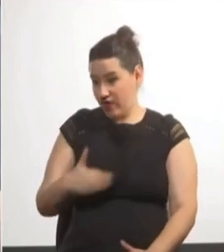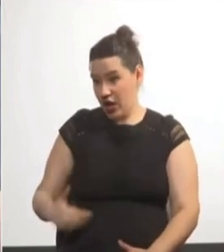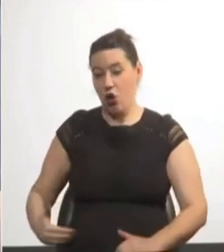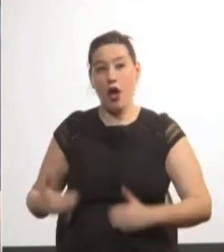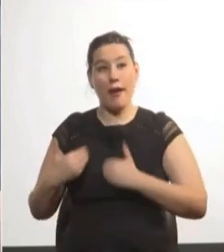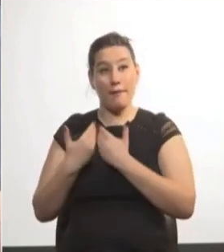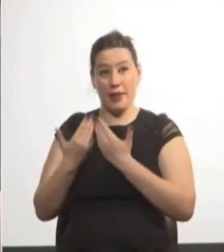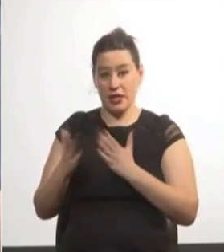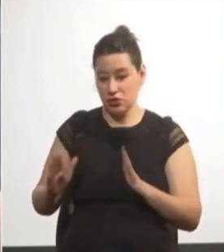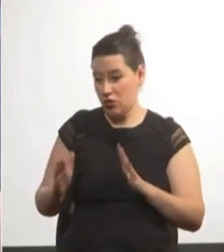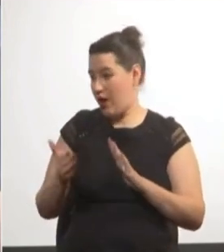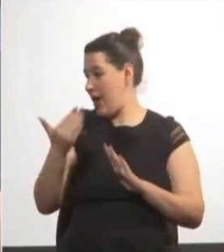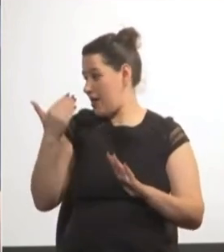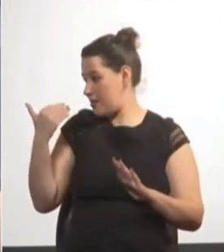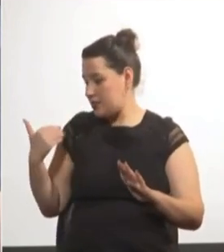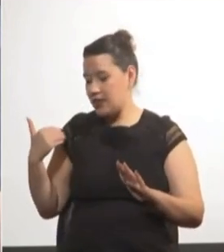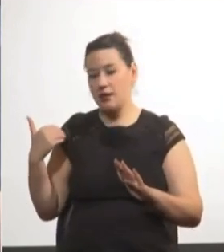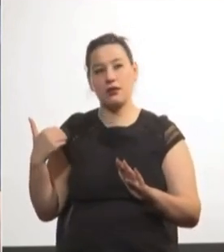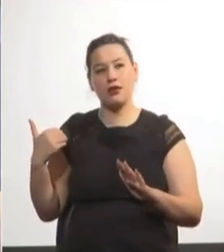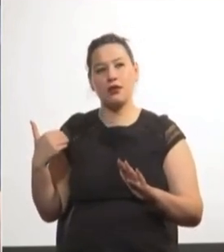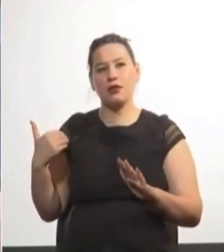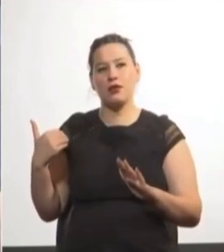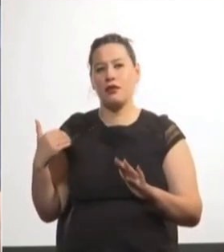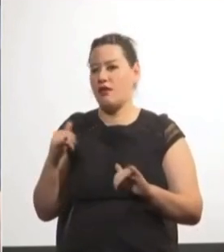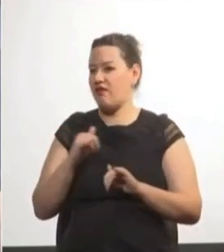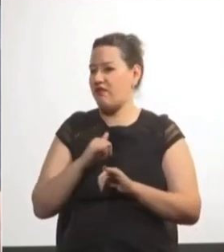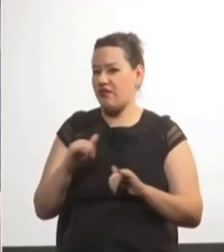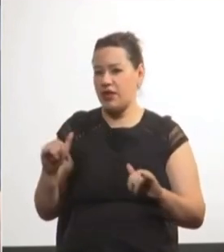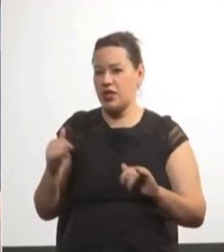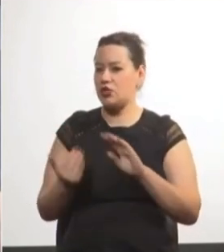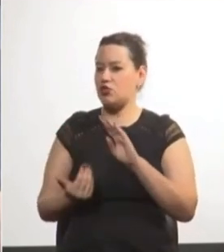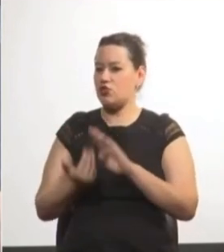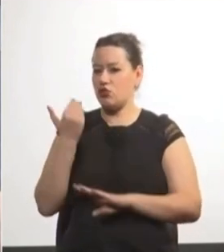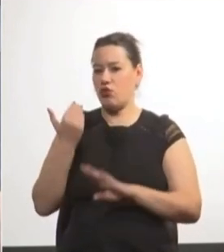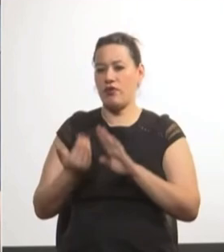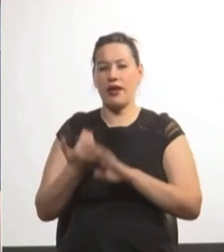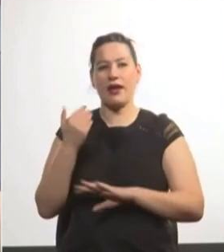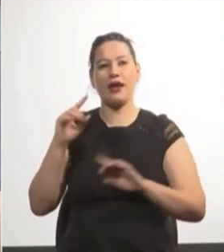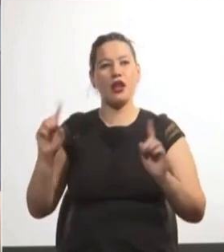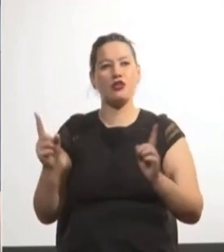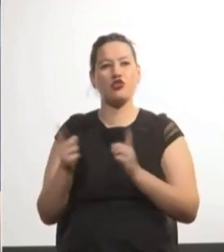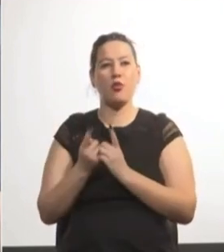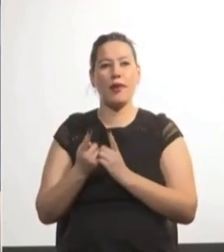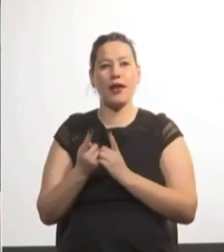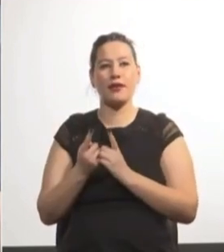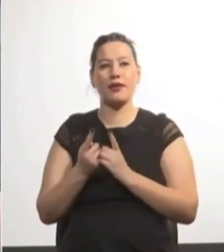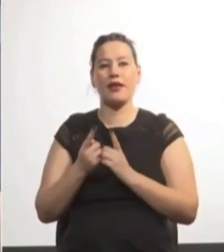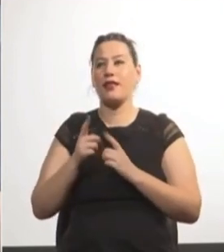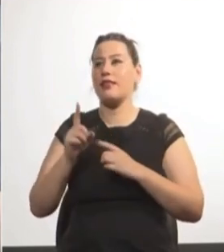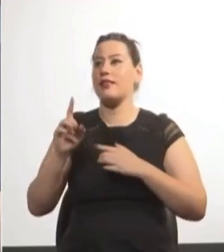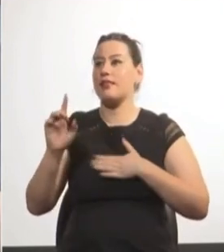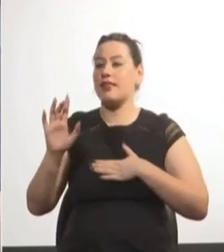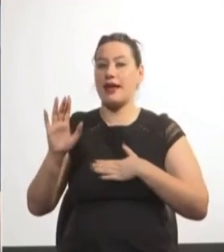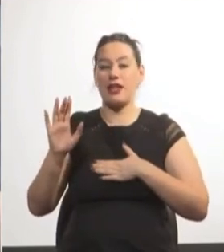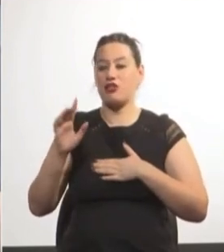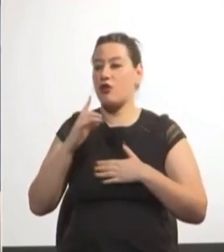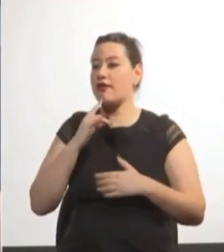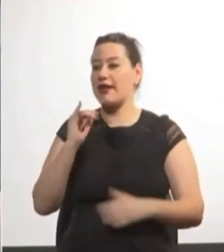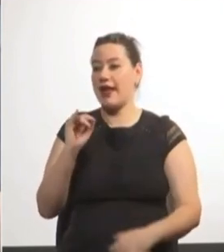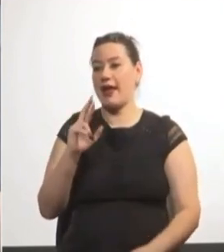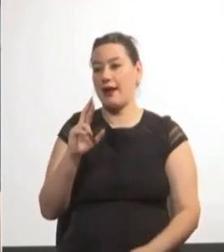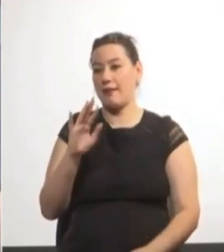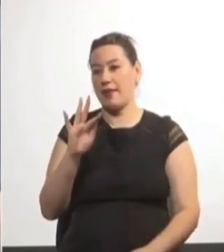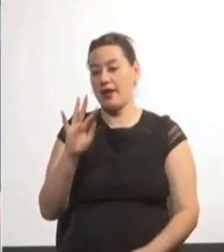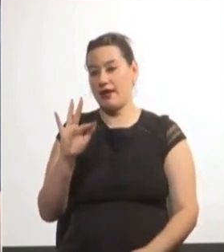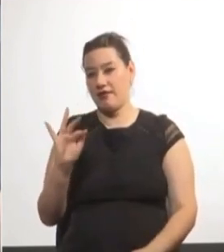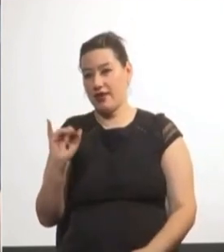gobierno, se dejaron de publicar los resúmenes de las declaraciones juradas del IRPF y el IAS que realizaba